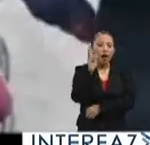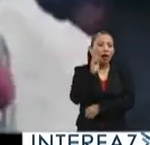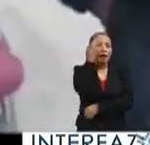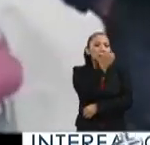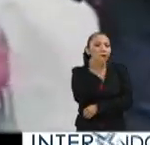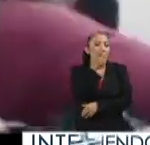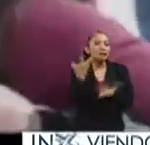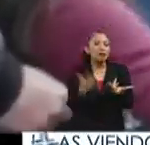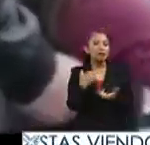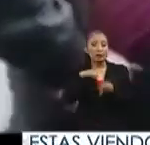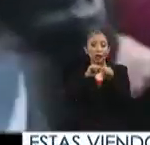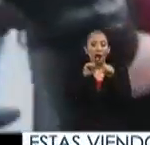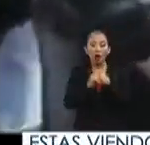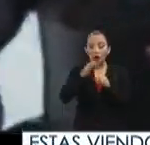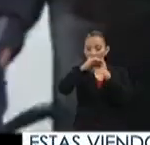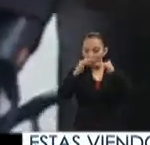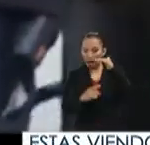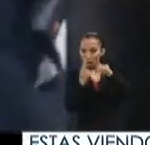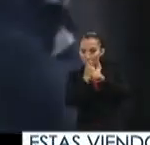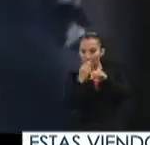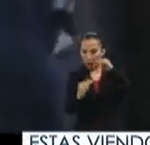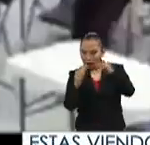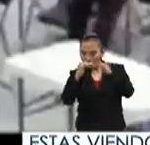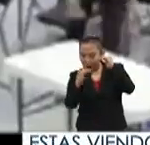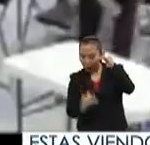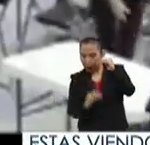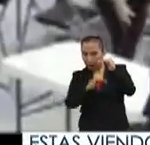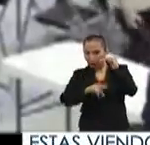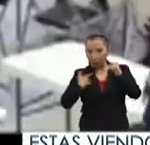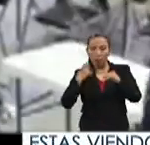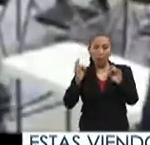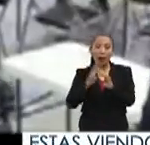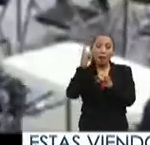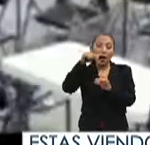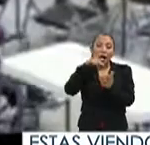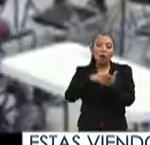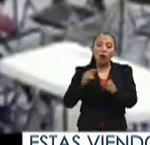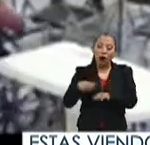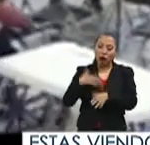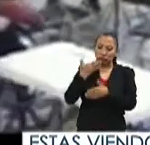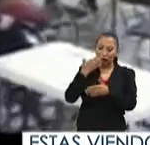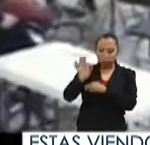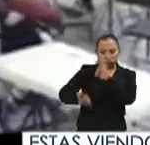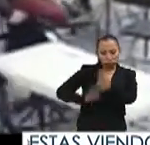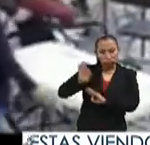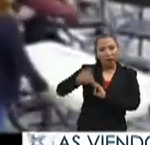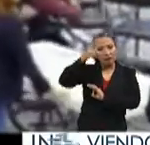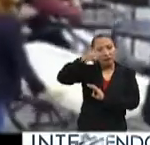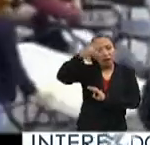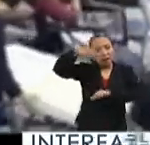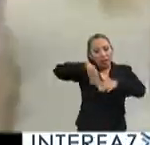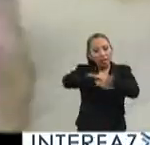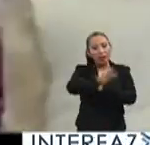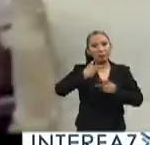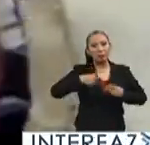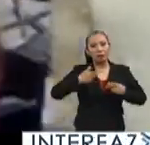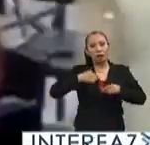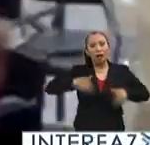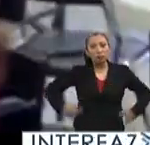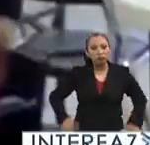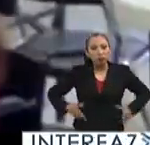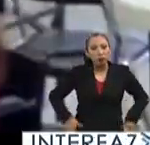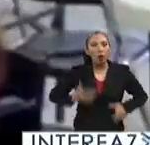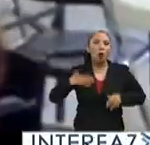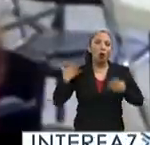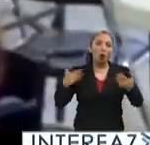se aplicará en aulas ubicadas en el primer nivel del edificio sede para otorgar el máximo de facilidades a los aspirantes en sillas de